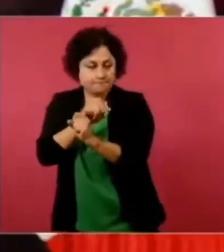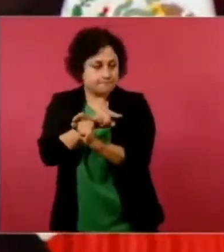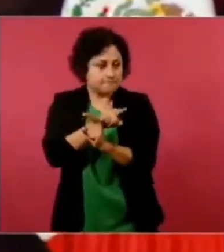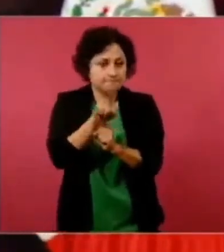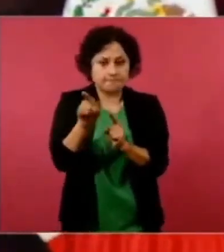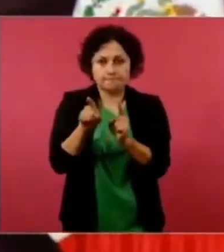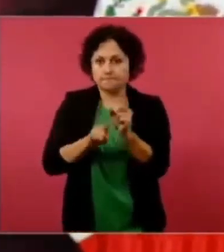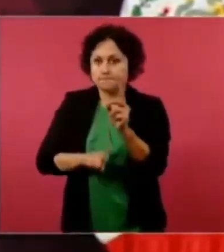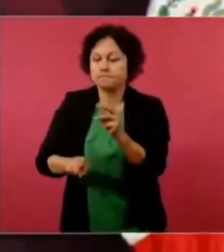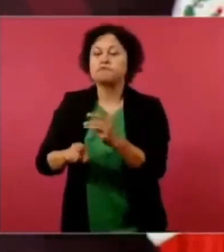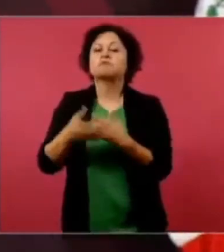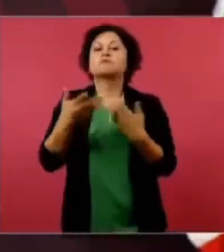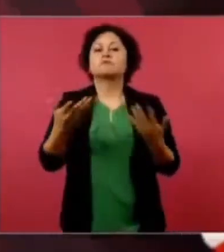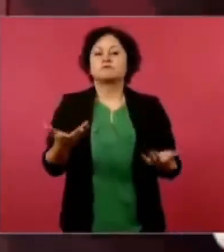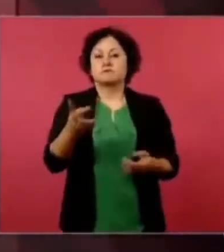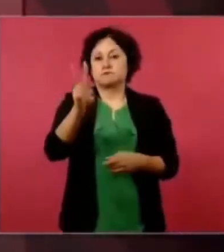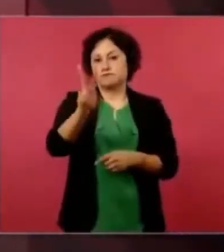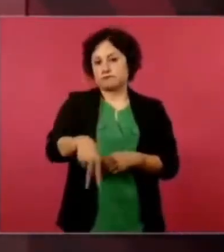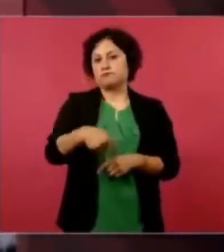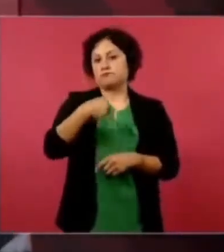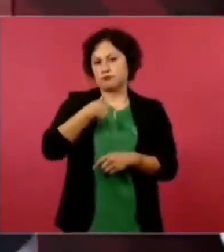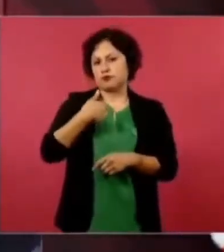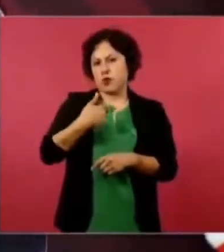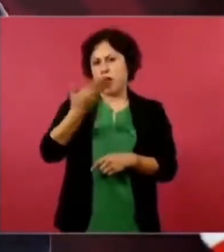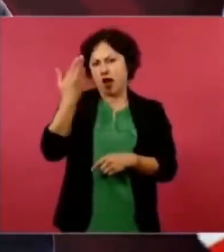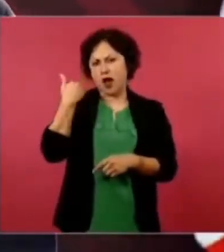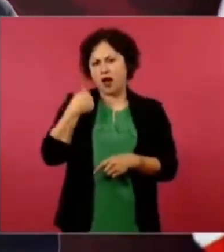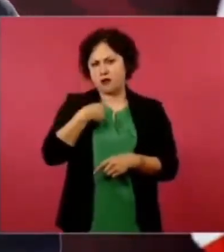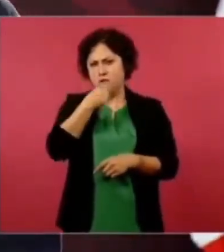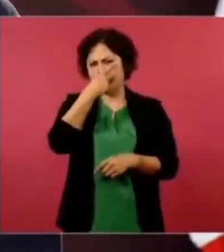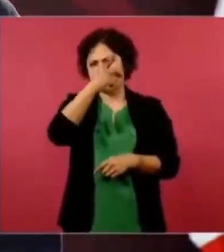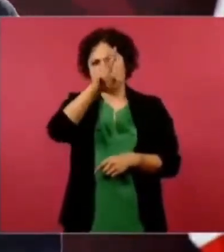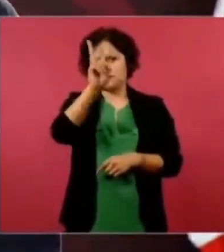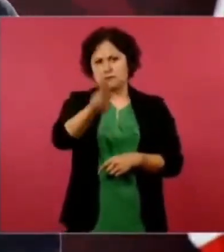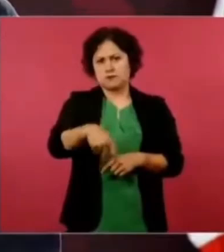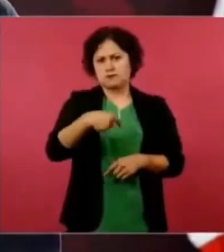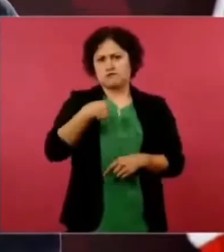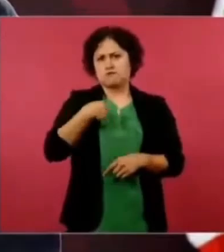Y me llama la atención, lo dije la vez pasada,